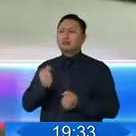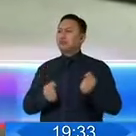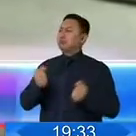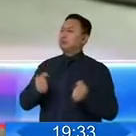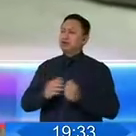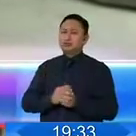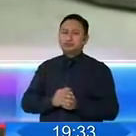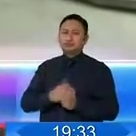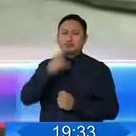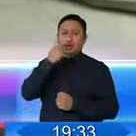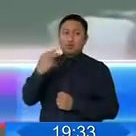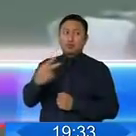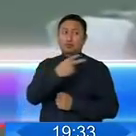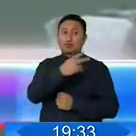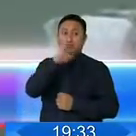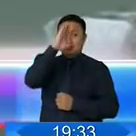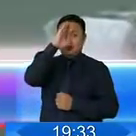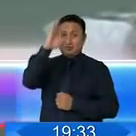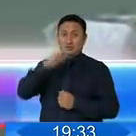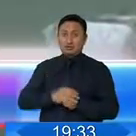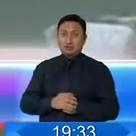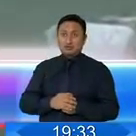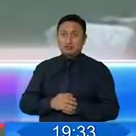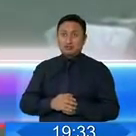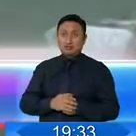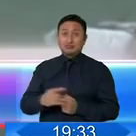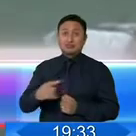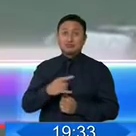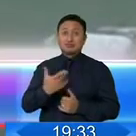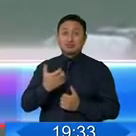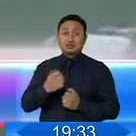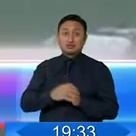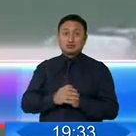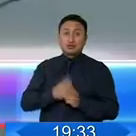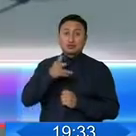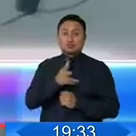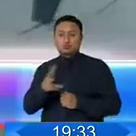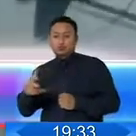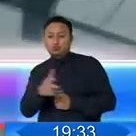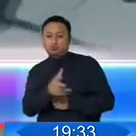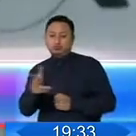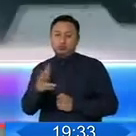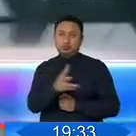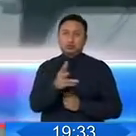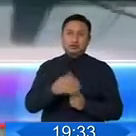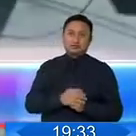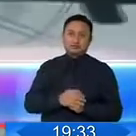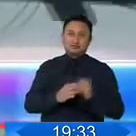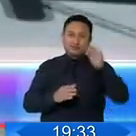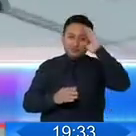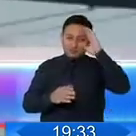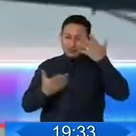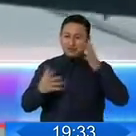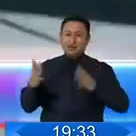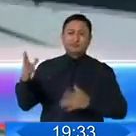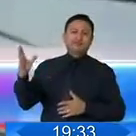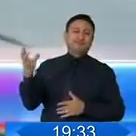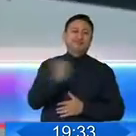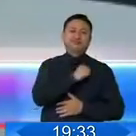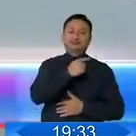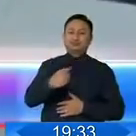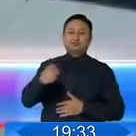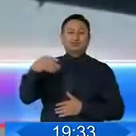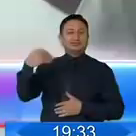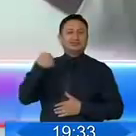Cuando el chofer se percató de la presencia de los uniformados, supuestamente intentó escabullirse. Alerta para los policías, que transportaba